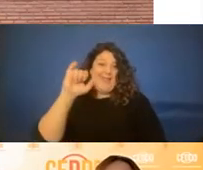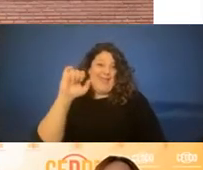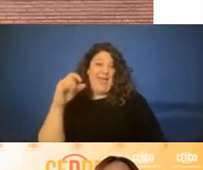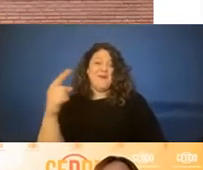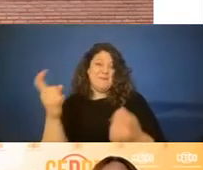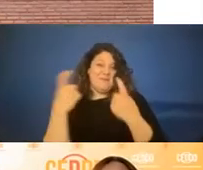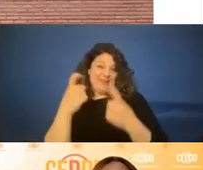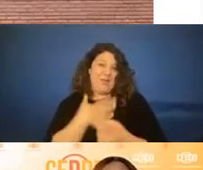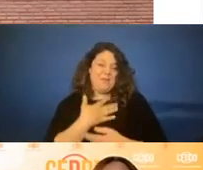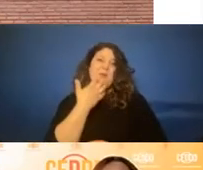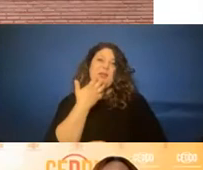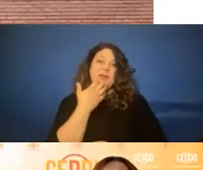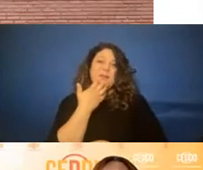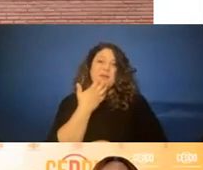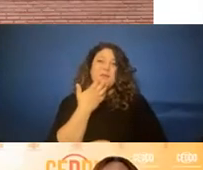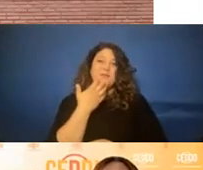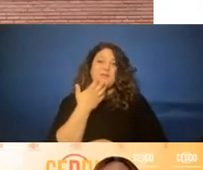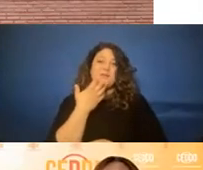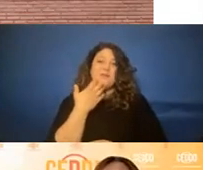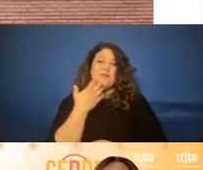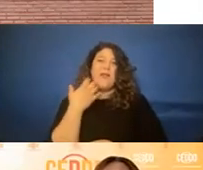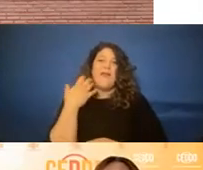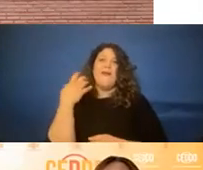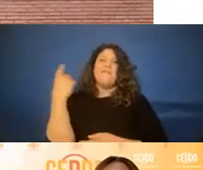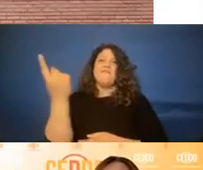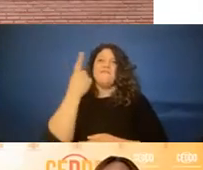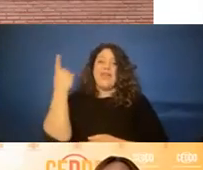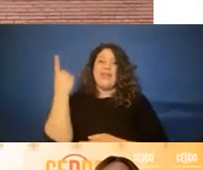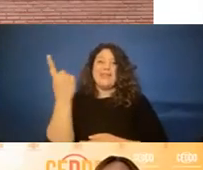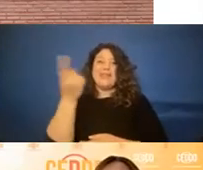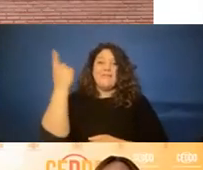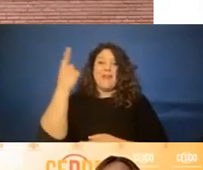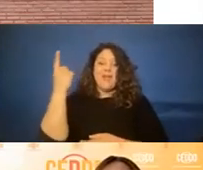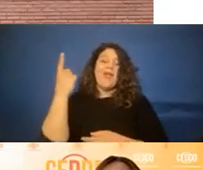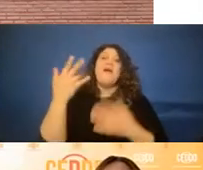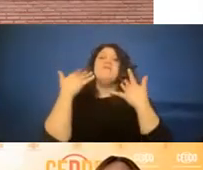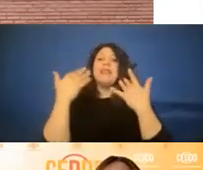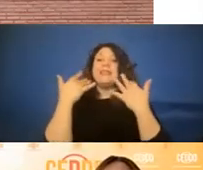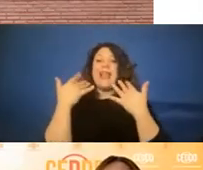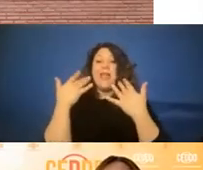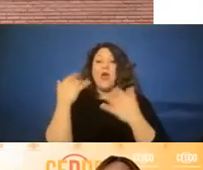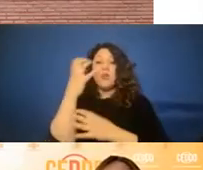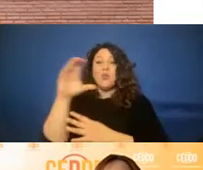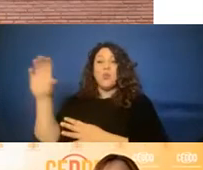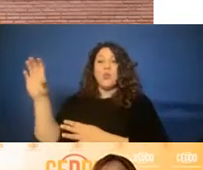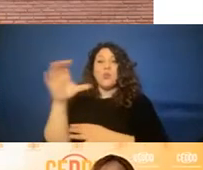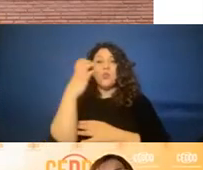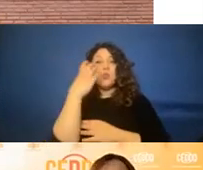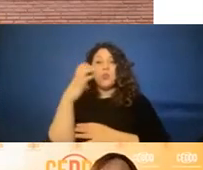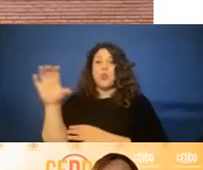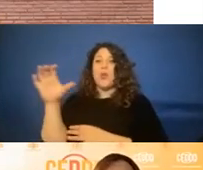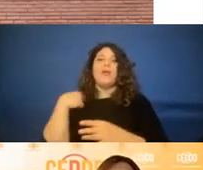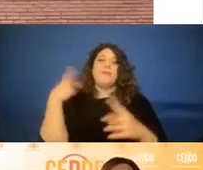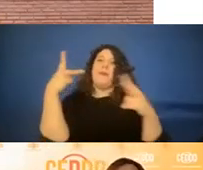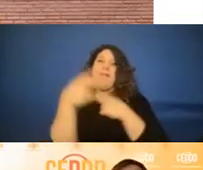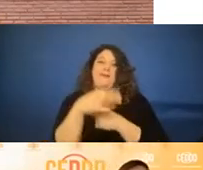por ejemplo los ventiladores que dan vuelta, porque ellos se van a quedar pendientes de los ventiladores.